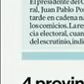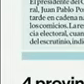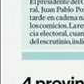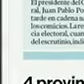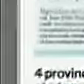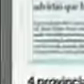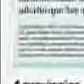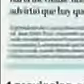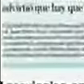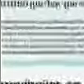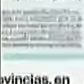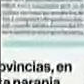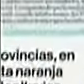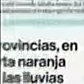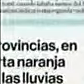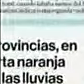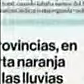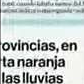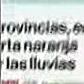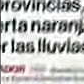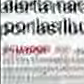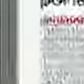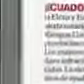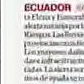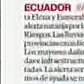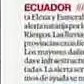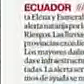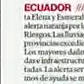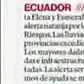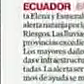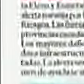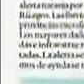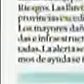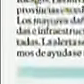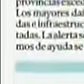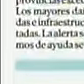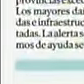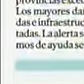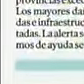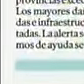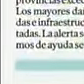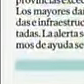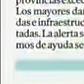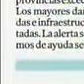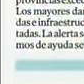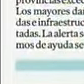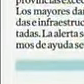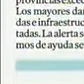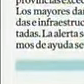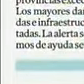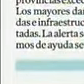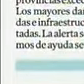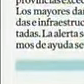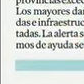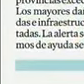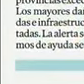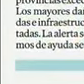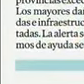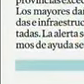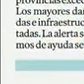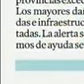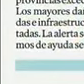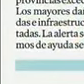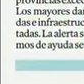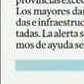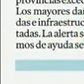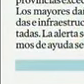el 100% del conteo. Cuatro provincias en alerta naranja por las lluvias. Estas son Manabí, Guayas,